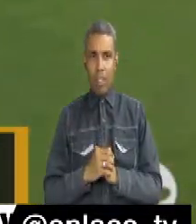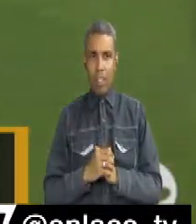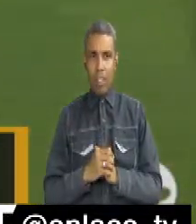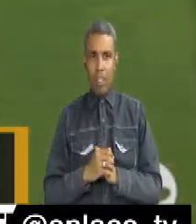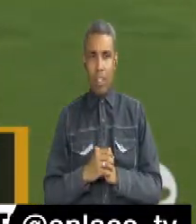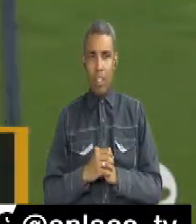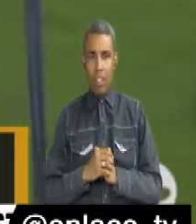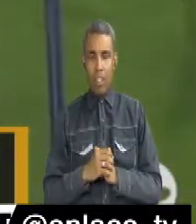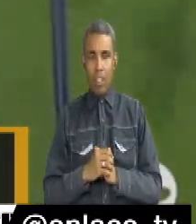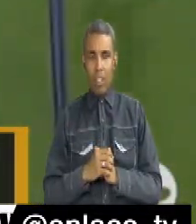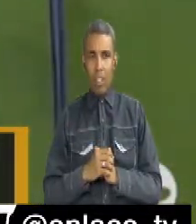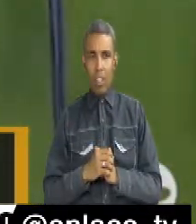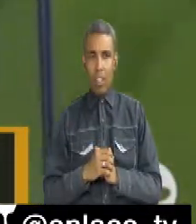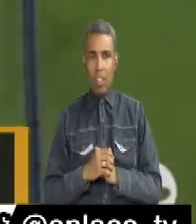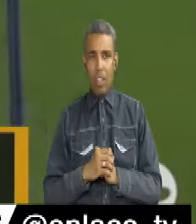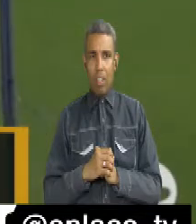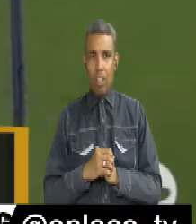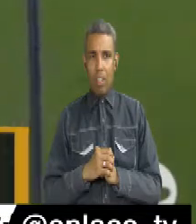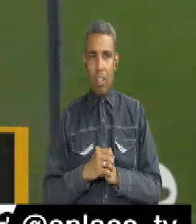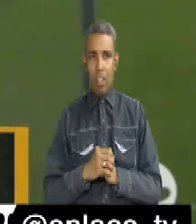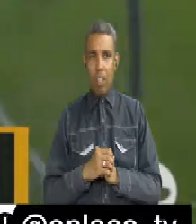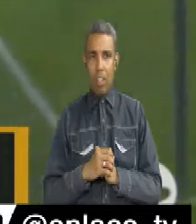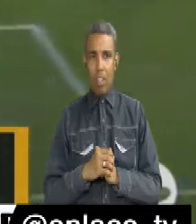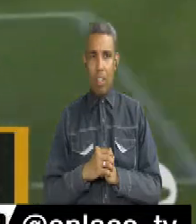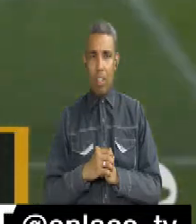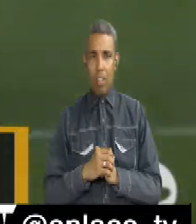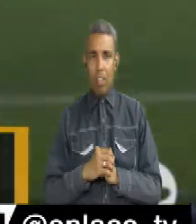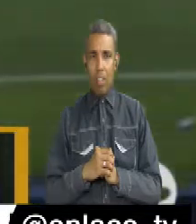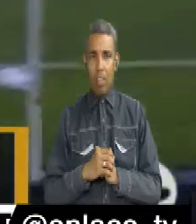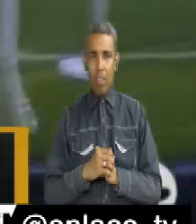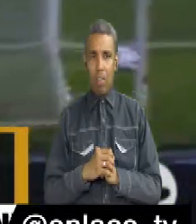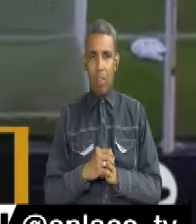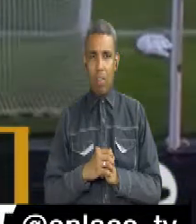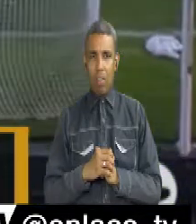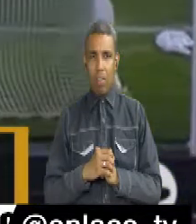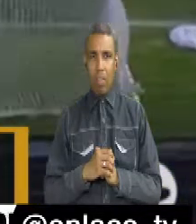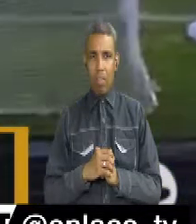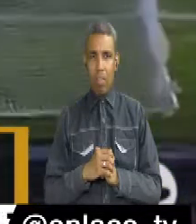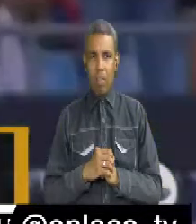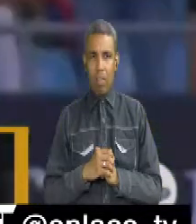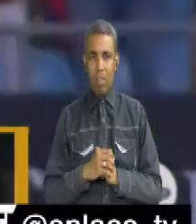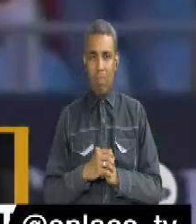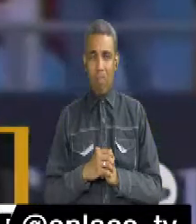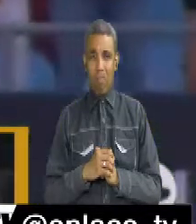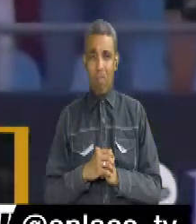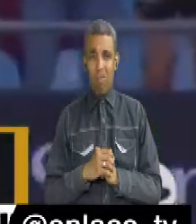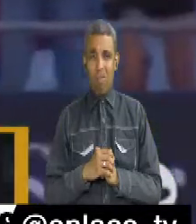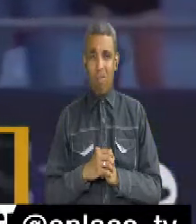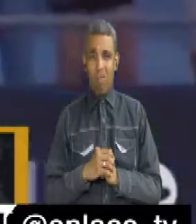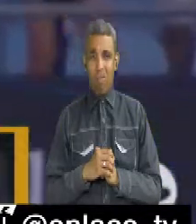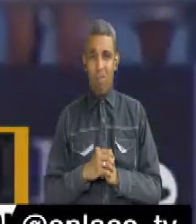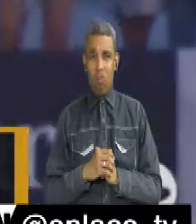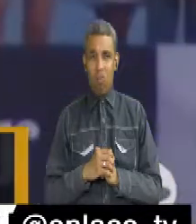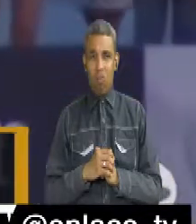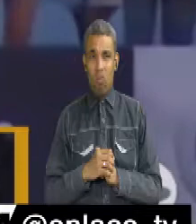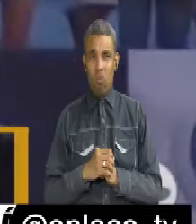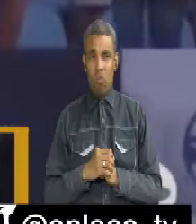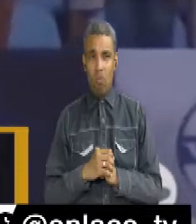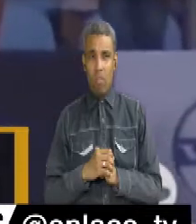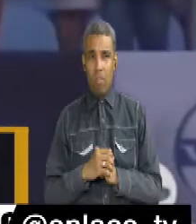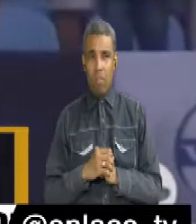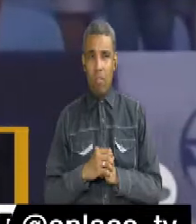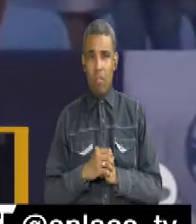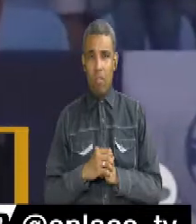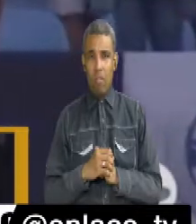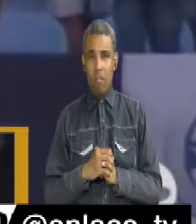pues que con uno menos se abre más el partido y tuvimos la contundencia de hacer los goles. ¿Motivado por lo que queda al cierre de las